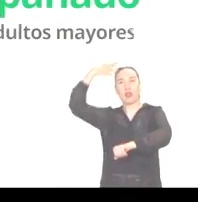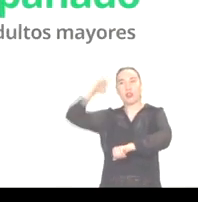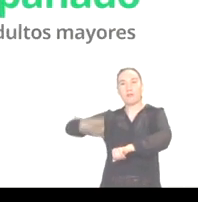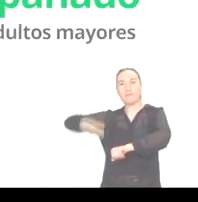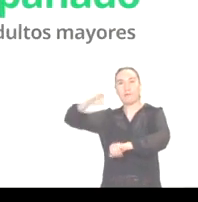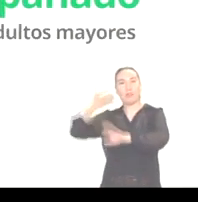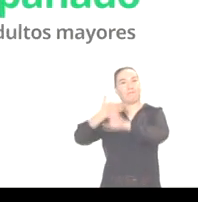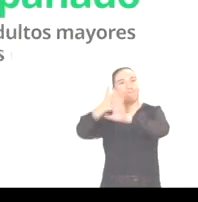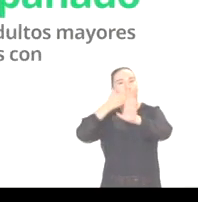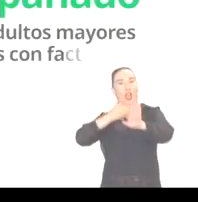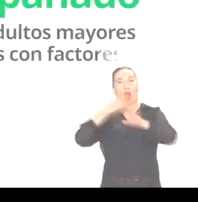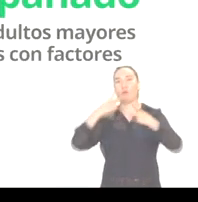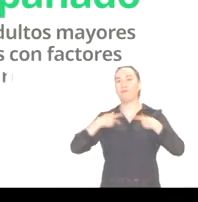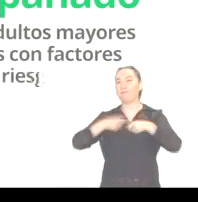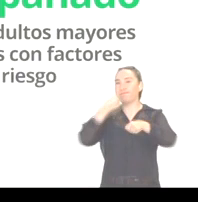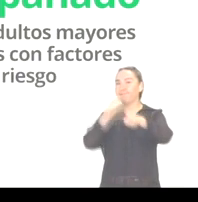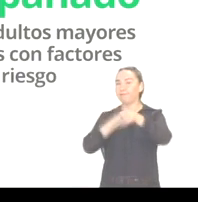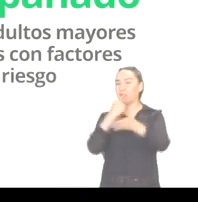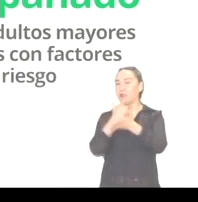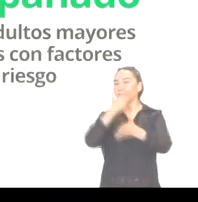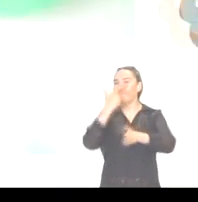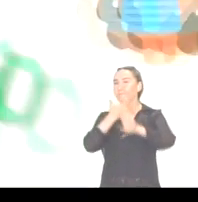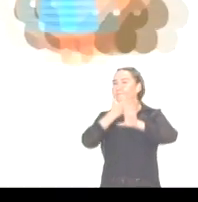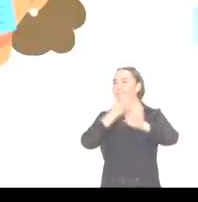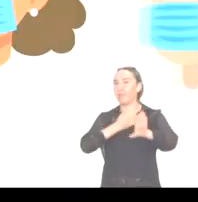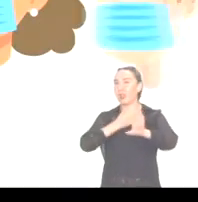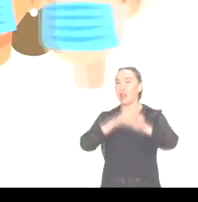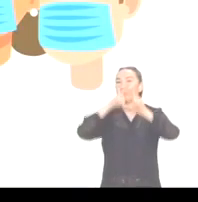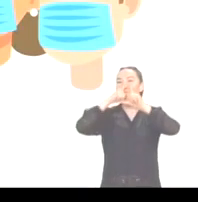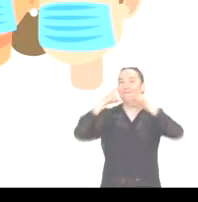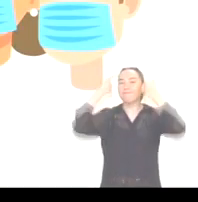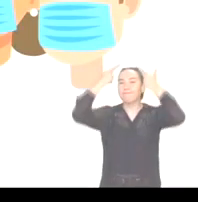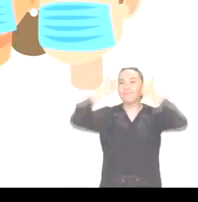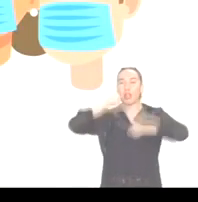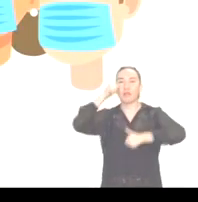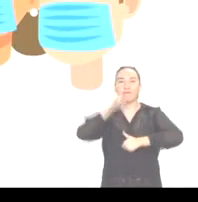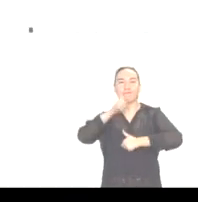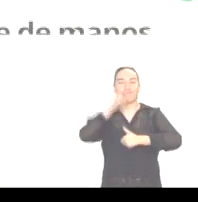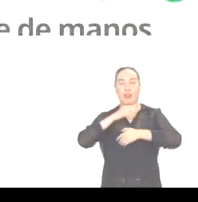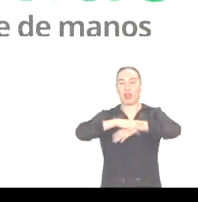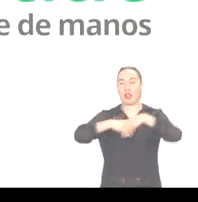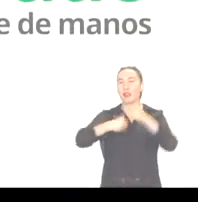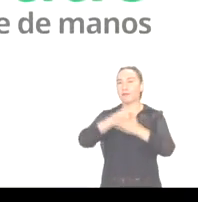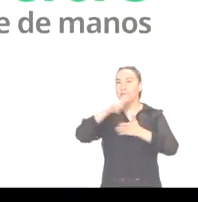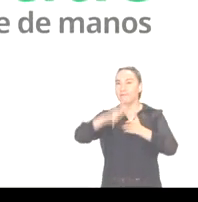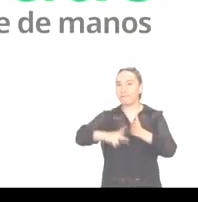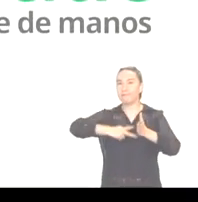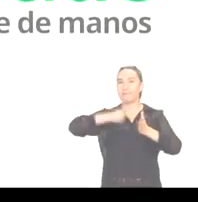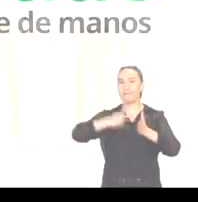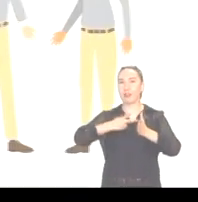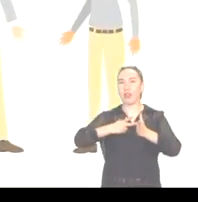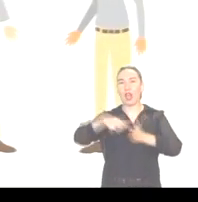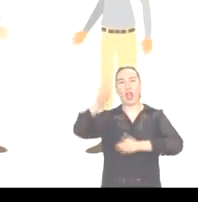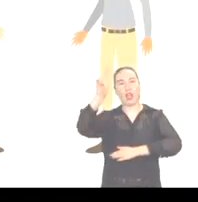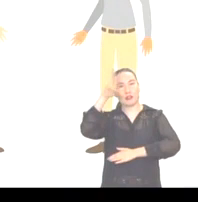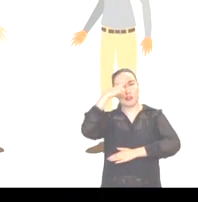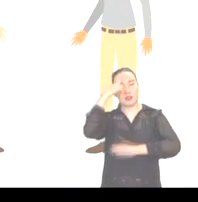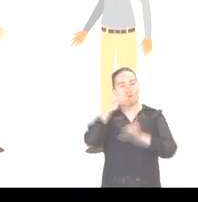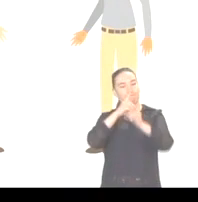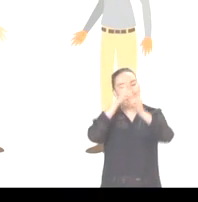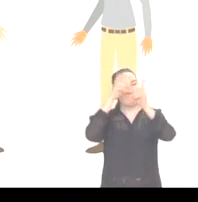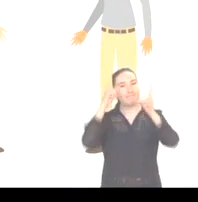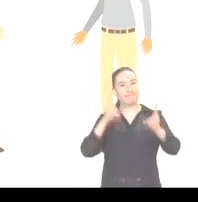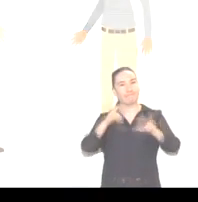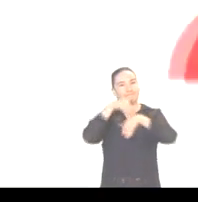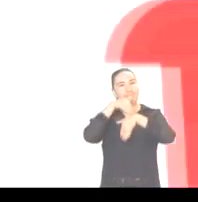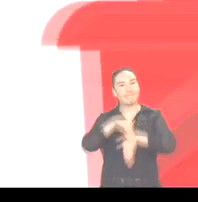niños, adultos mayores o personas con factores de riesgo. Uso obligatorio de cubrebocas. Lavado frecuente de manos. No olvides la